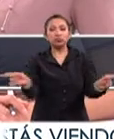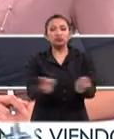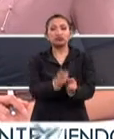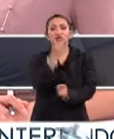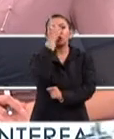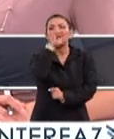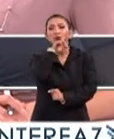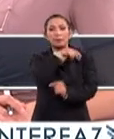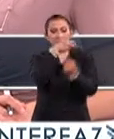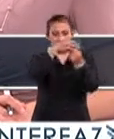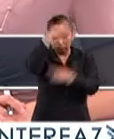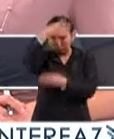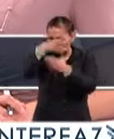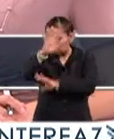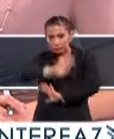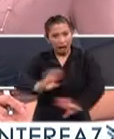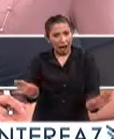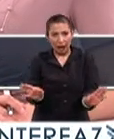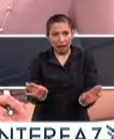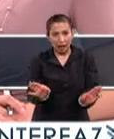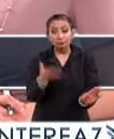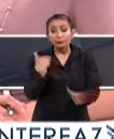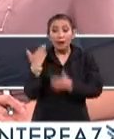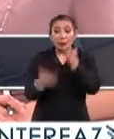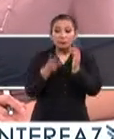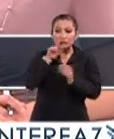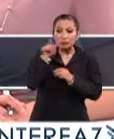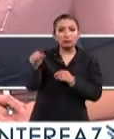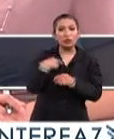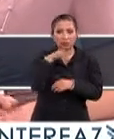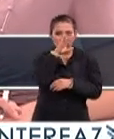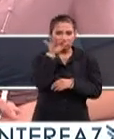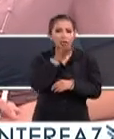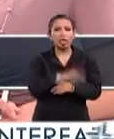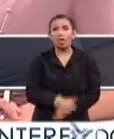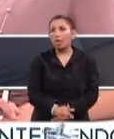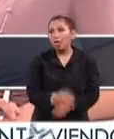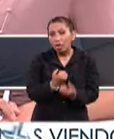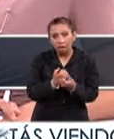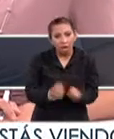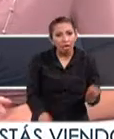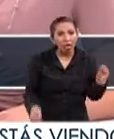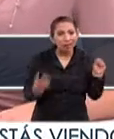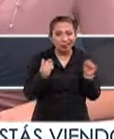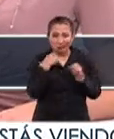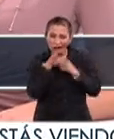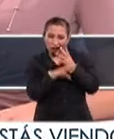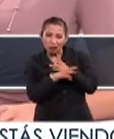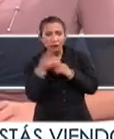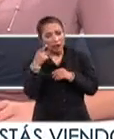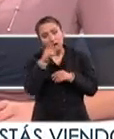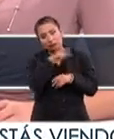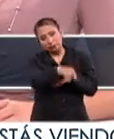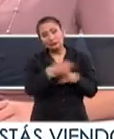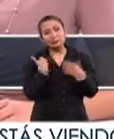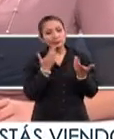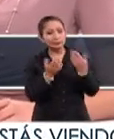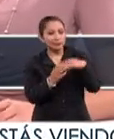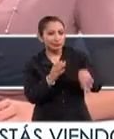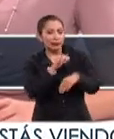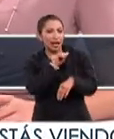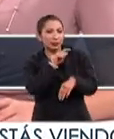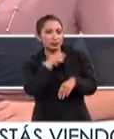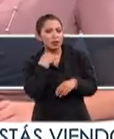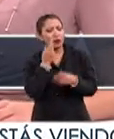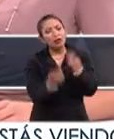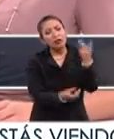2 páginas y media. Y nos preocupa que a veces, aún así, todavía no las leen. A veces se les van detalles, pero para eso está la sección de ATC,